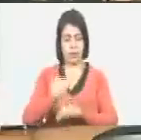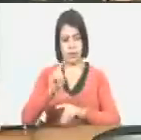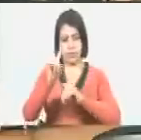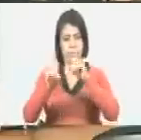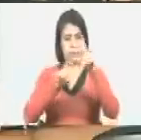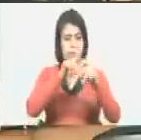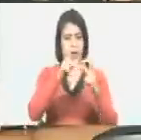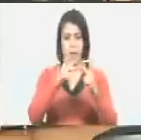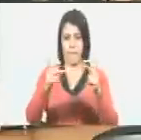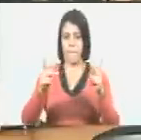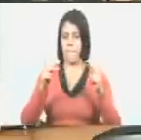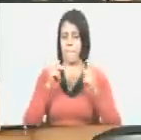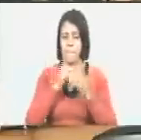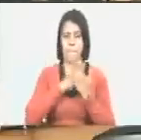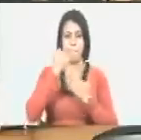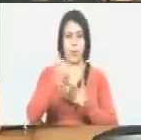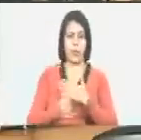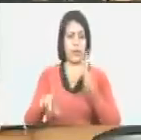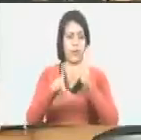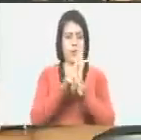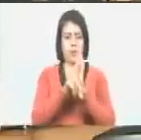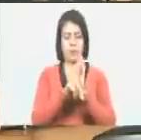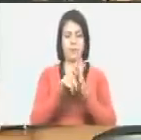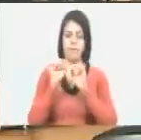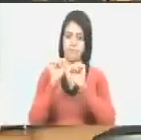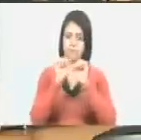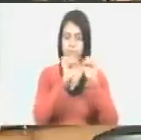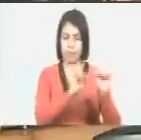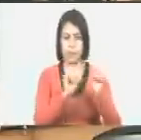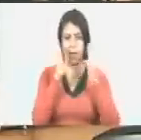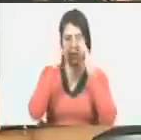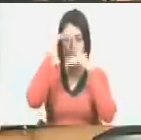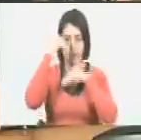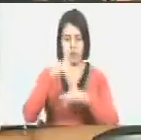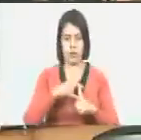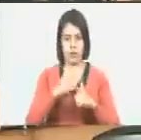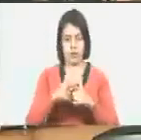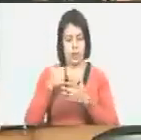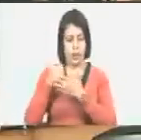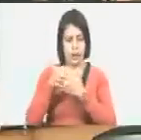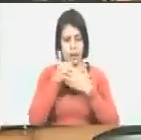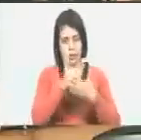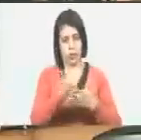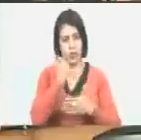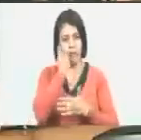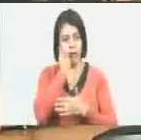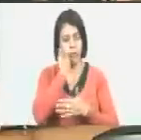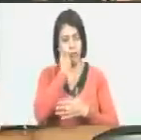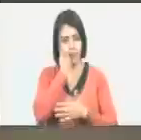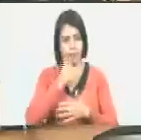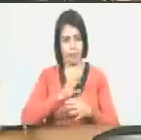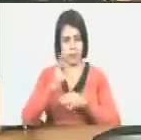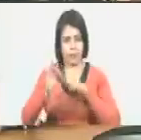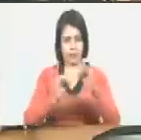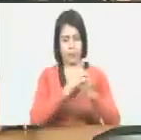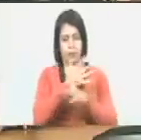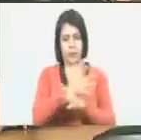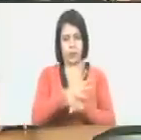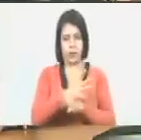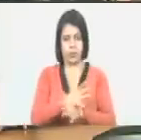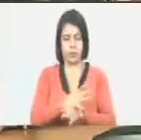consulta pública del proyecto de ley para la prevención, atención y tratamiento de las enfermedades de transmisión